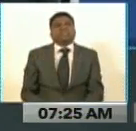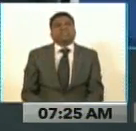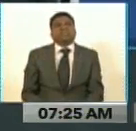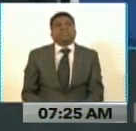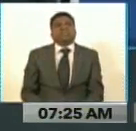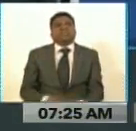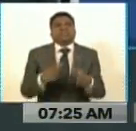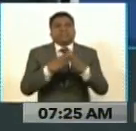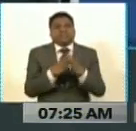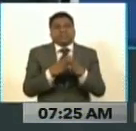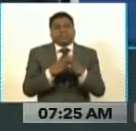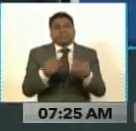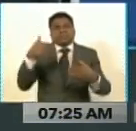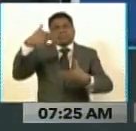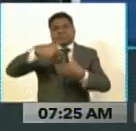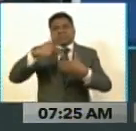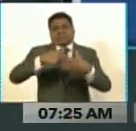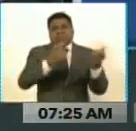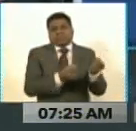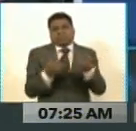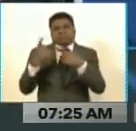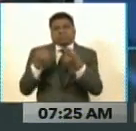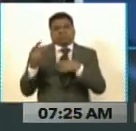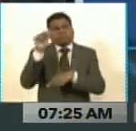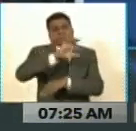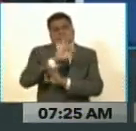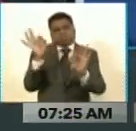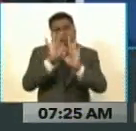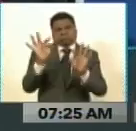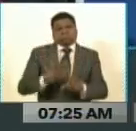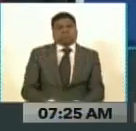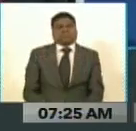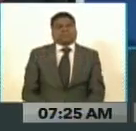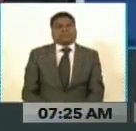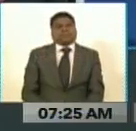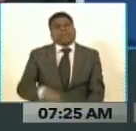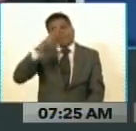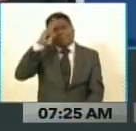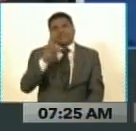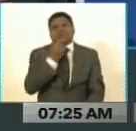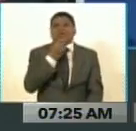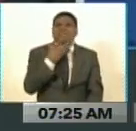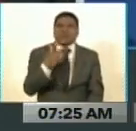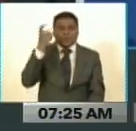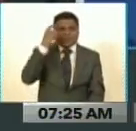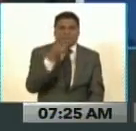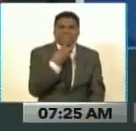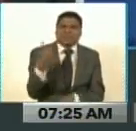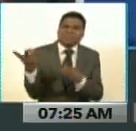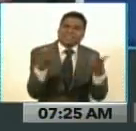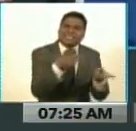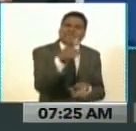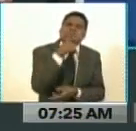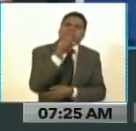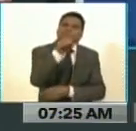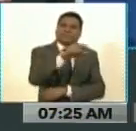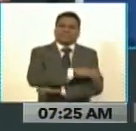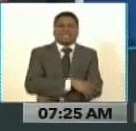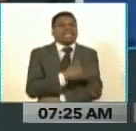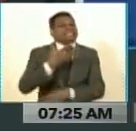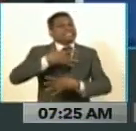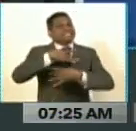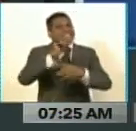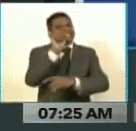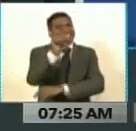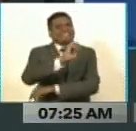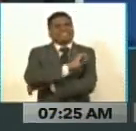contrabando de extracción nuestro combustible Verónica muy buenos días bienvenido tu pregunta es muy